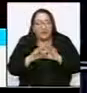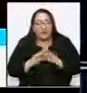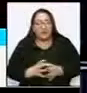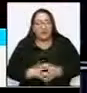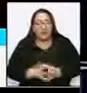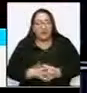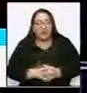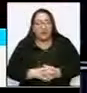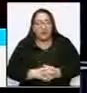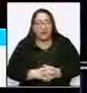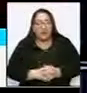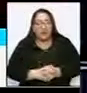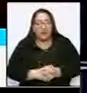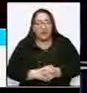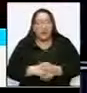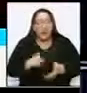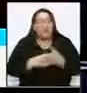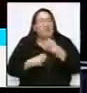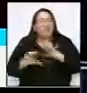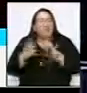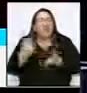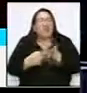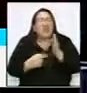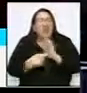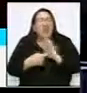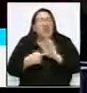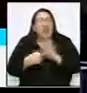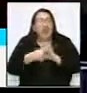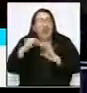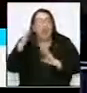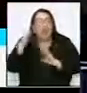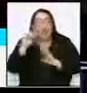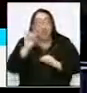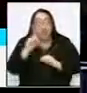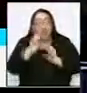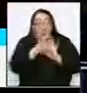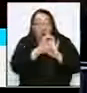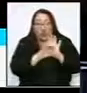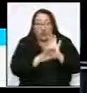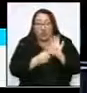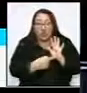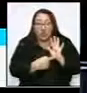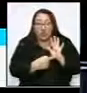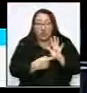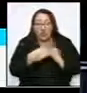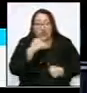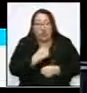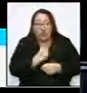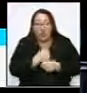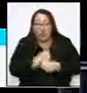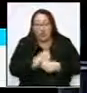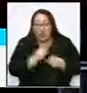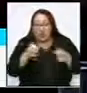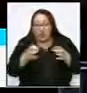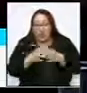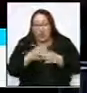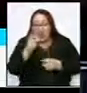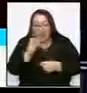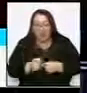valores que hacen que el derecho constitucional, y por tanto el ejercicio de un